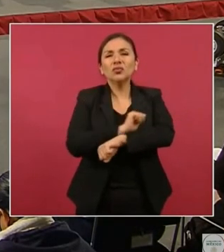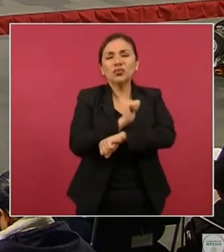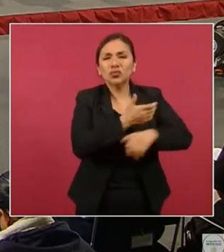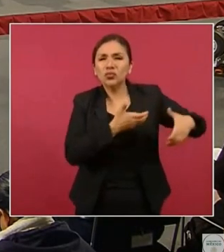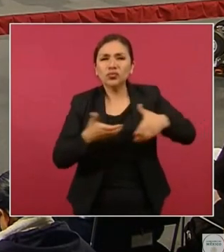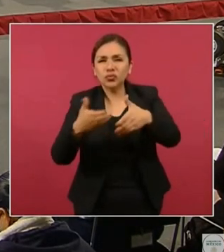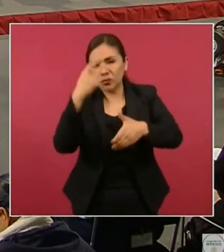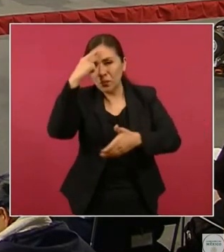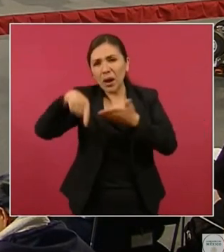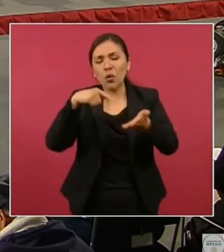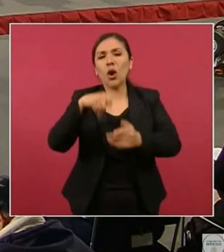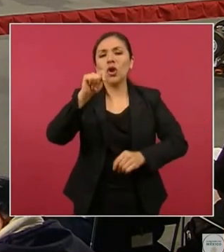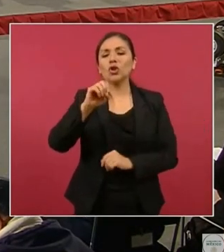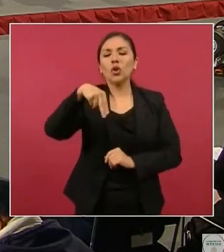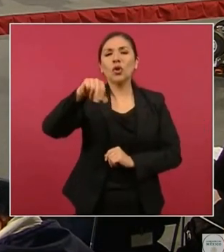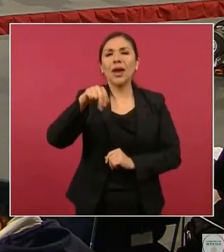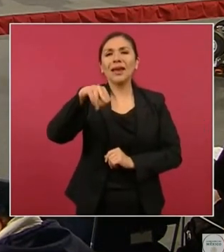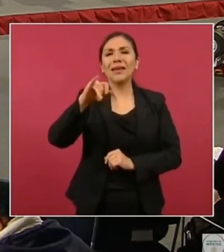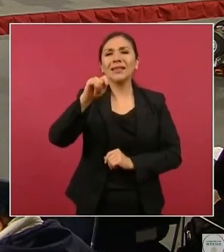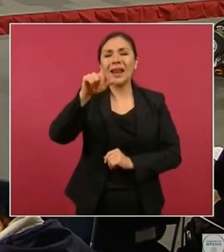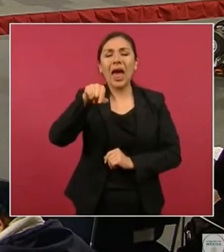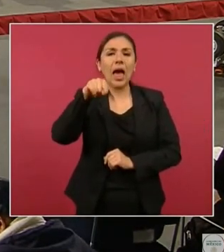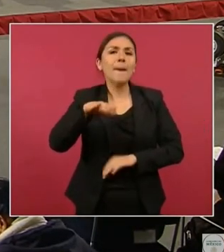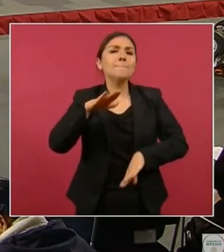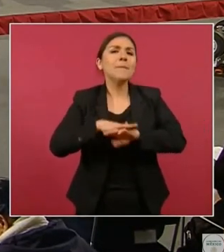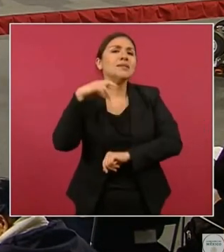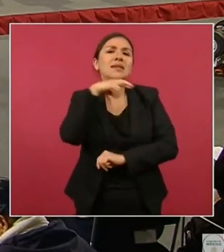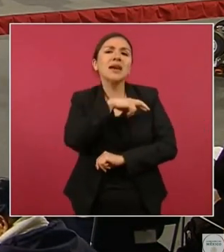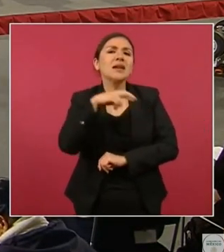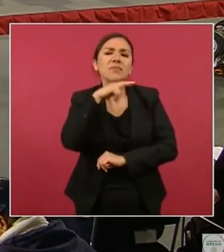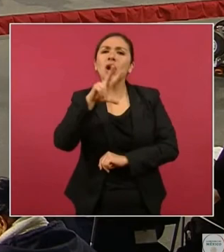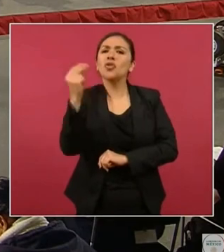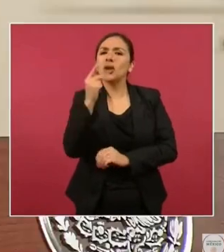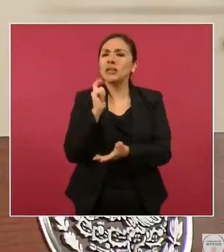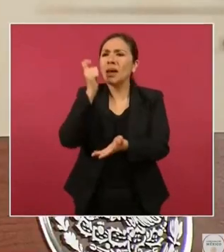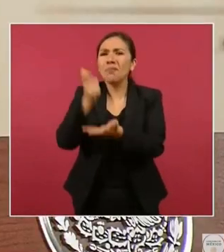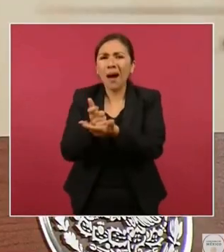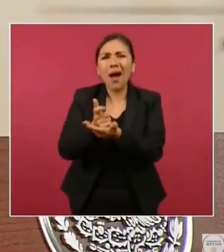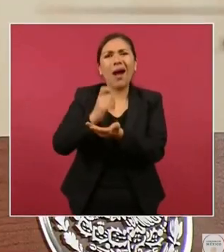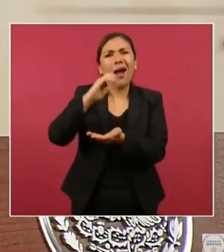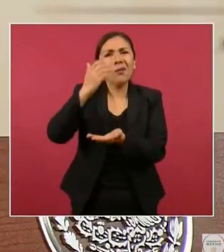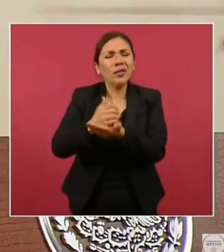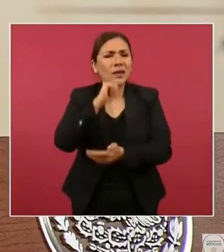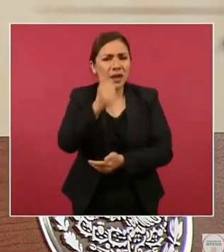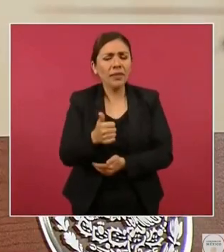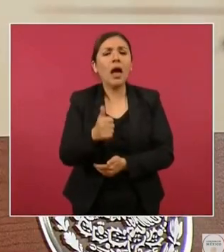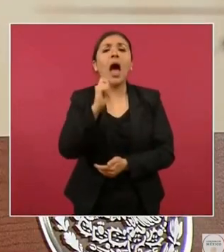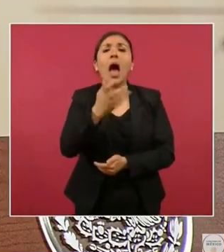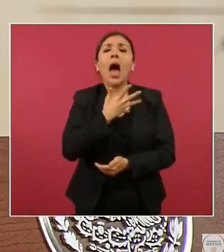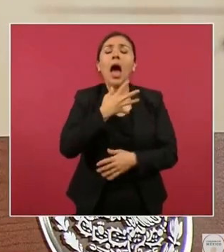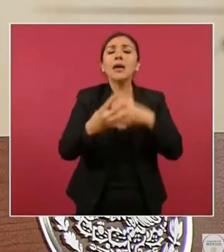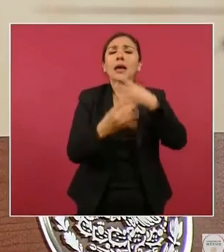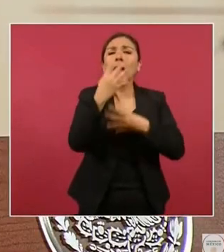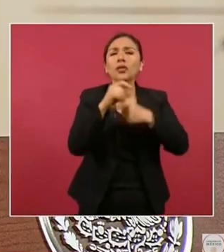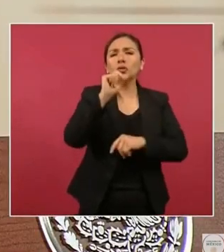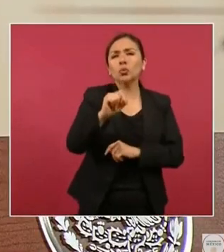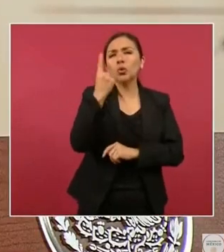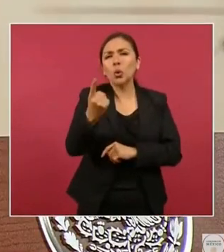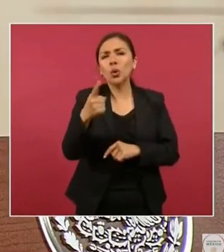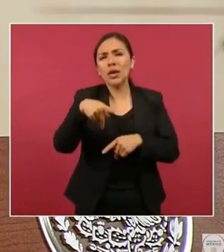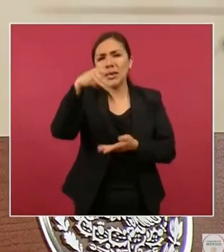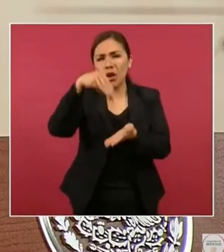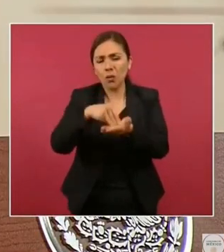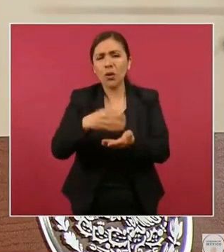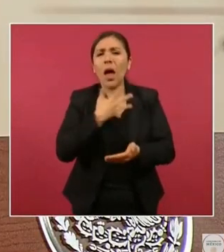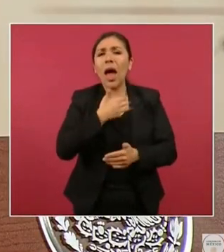Tonanitla, que es una ruta más rápida, libre de peaje, que cuenta con una longitud de 14.1 kilómetros con 6